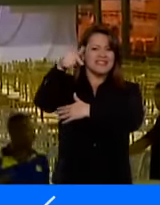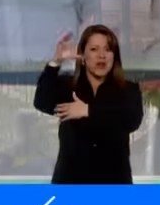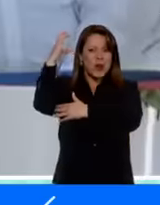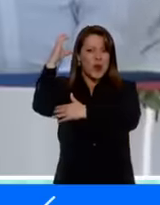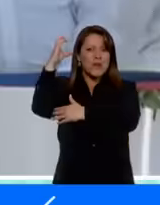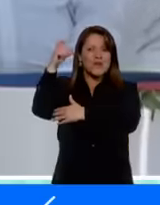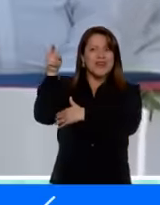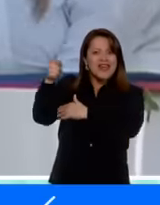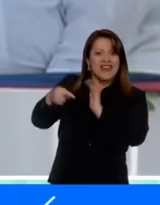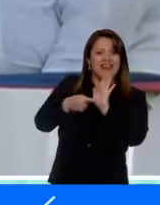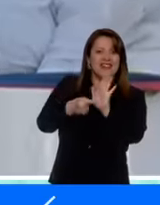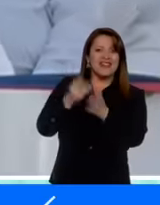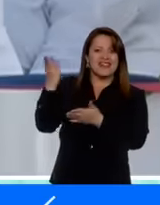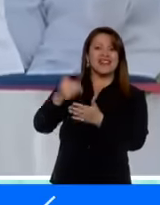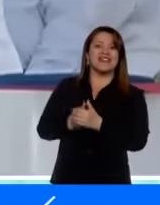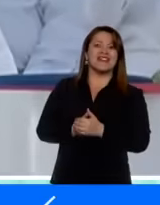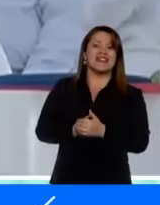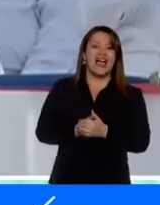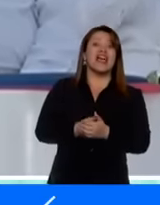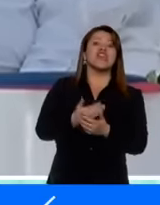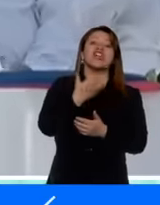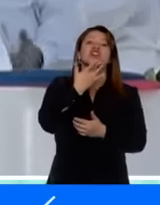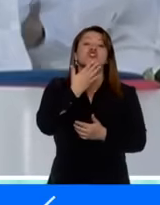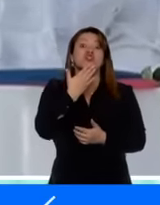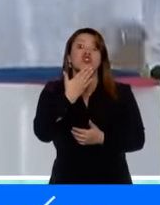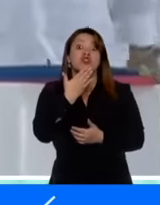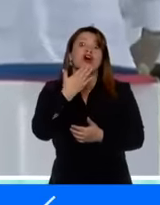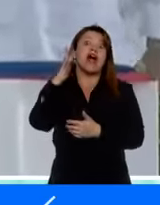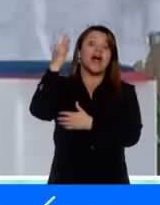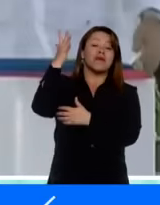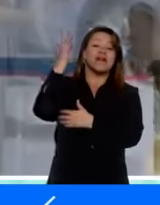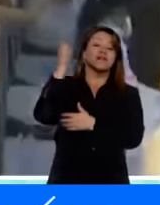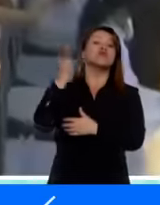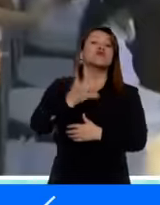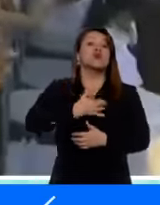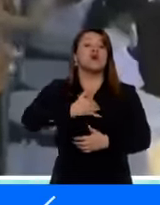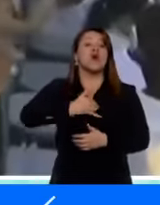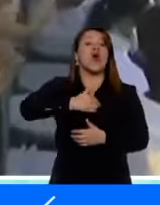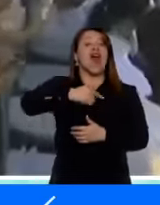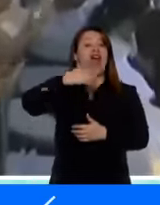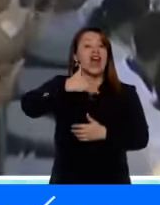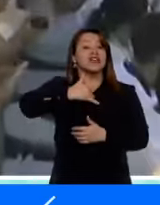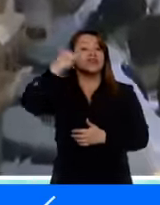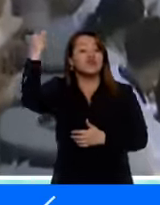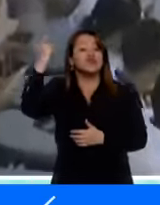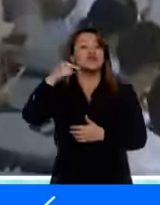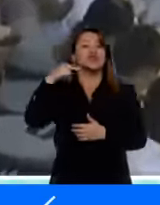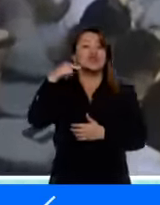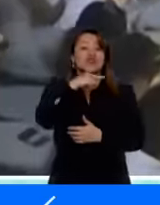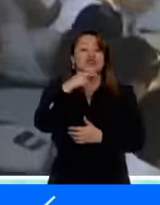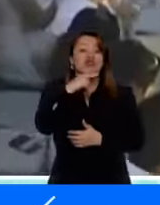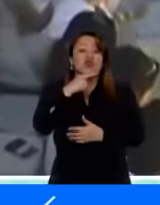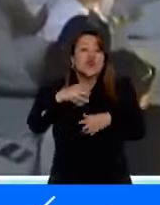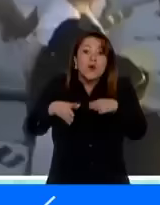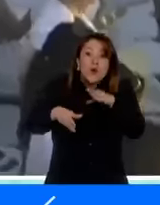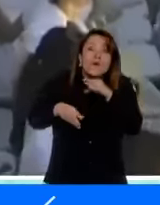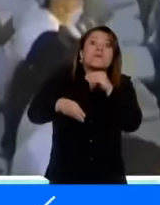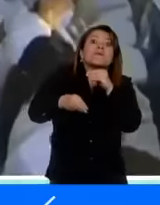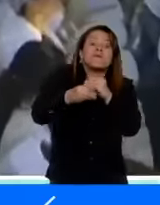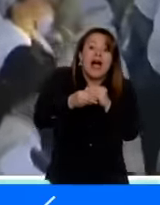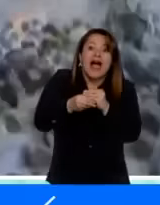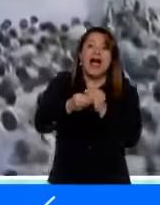una franja más, y era la franja blanca. Lucho Colombia se hace llamar, se llama Rolando realmente, pero se hace llamar Lucho Colombia,